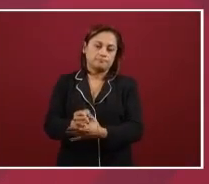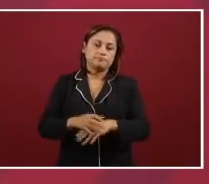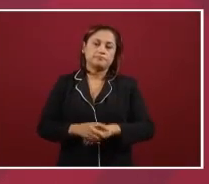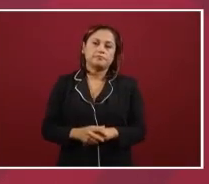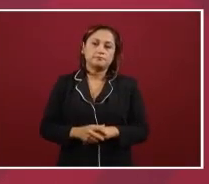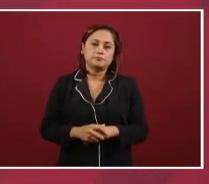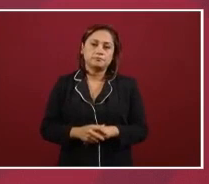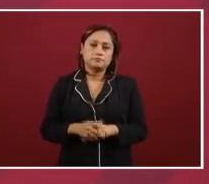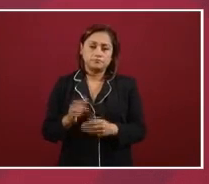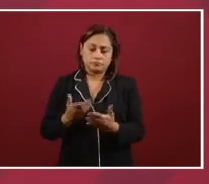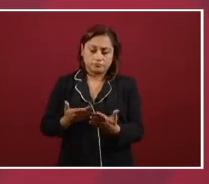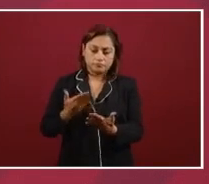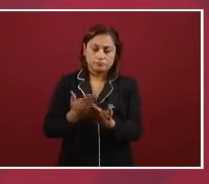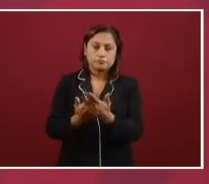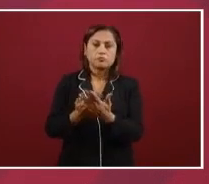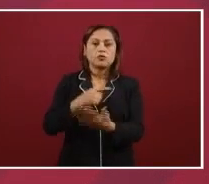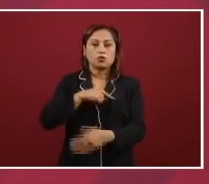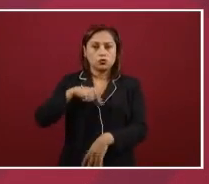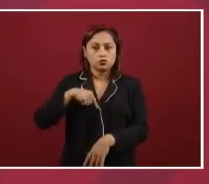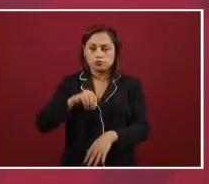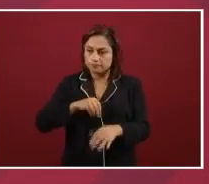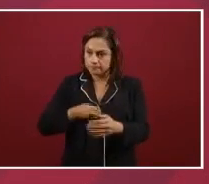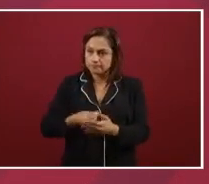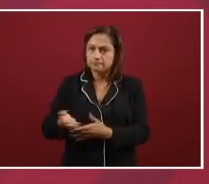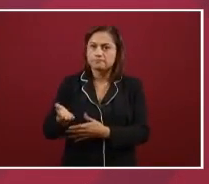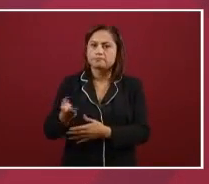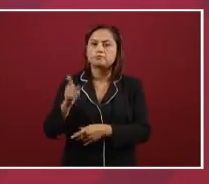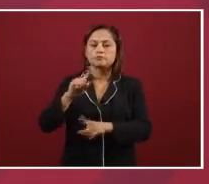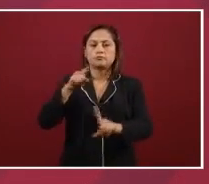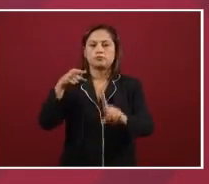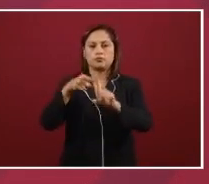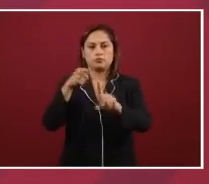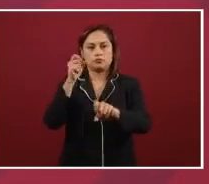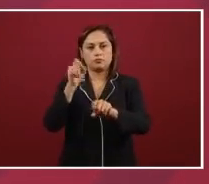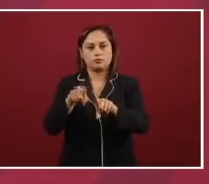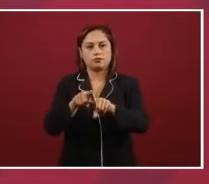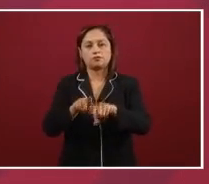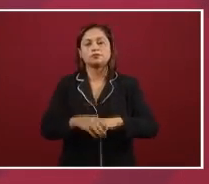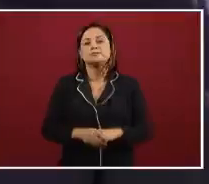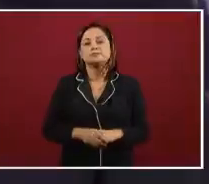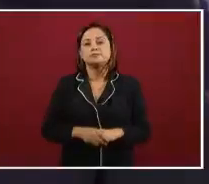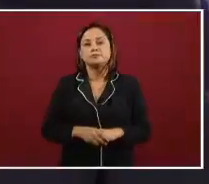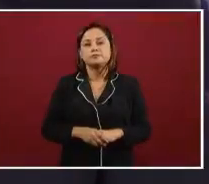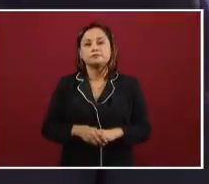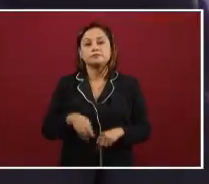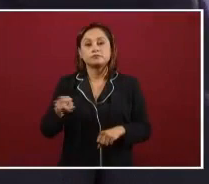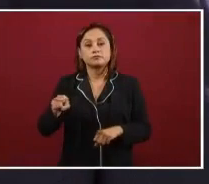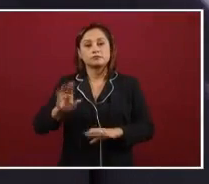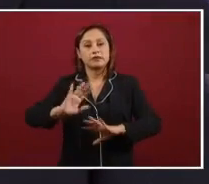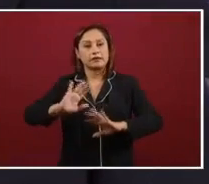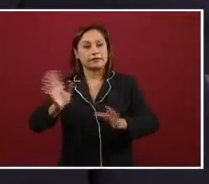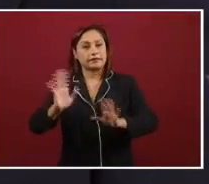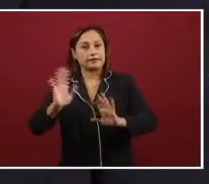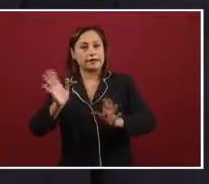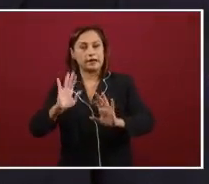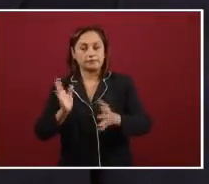la iniciativa que enviamos con ese propósito. Y si una vez que se tiene esa, tenga esa iniciativa, porque